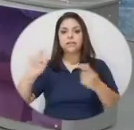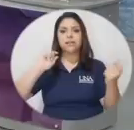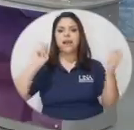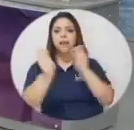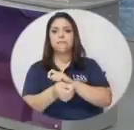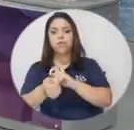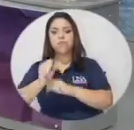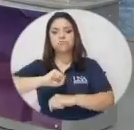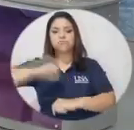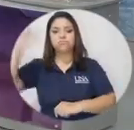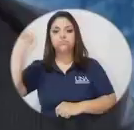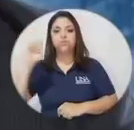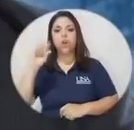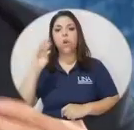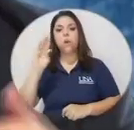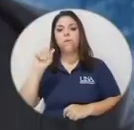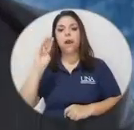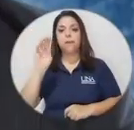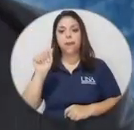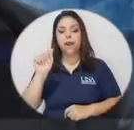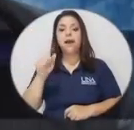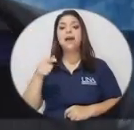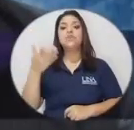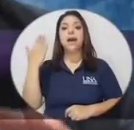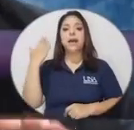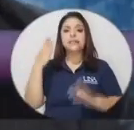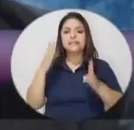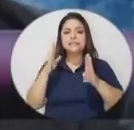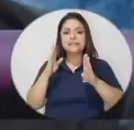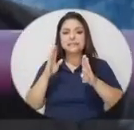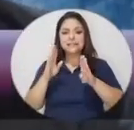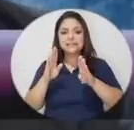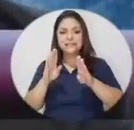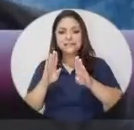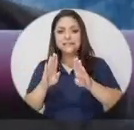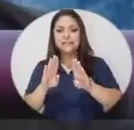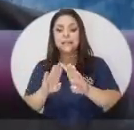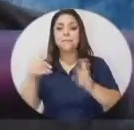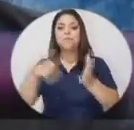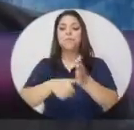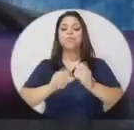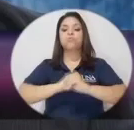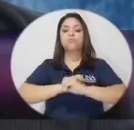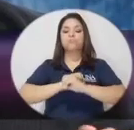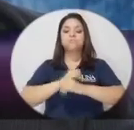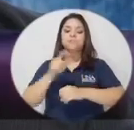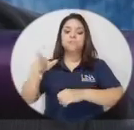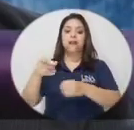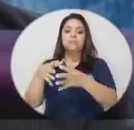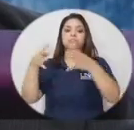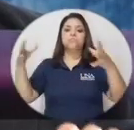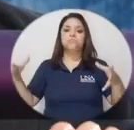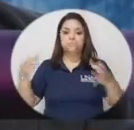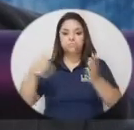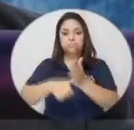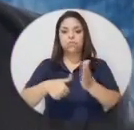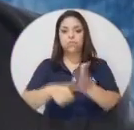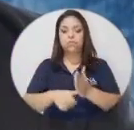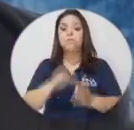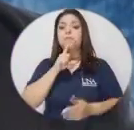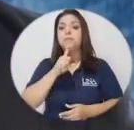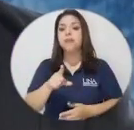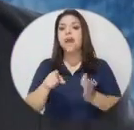la reelección. Ya cuando se estaba cerrando, ya dijimos todos, aquí está definido. Pero hay veces que no, que la elección es compleja, con